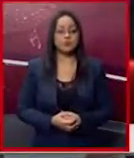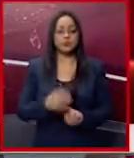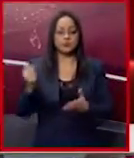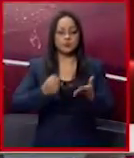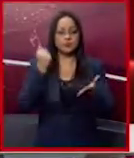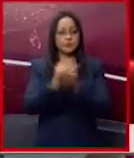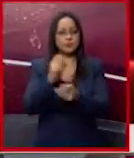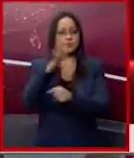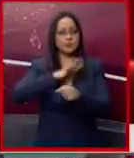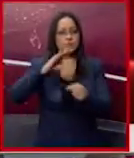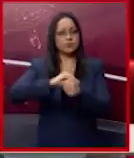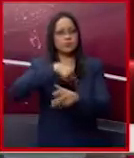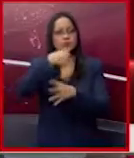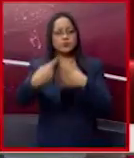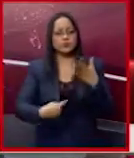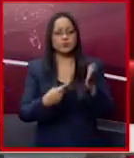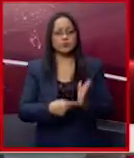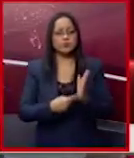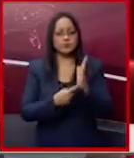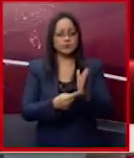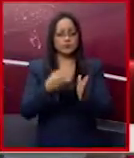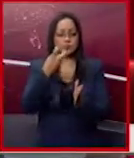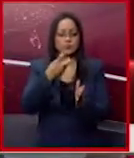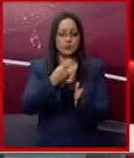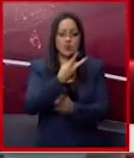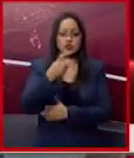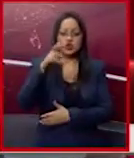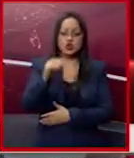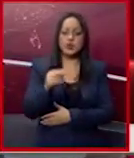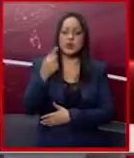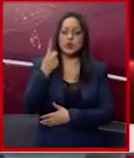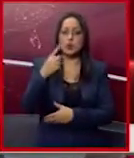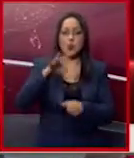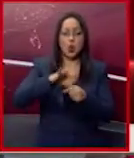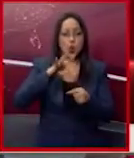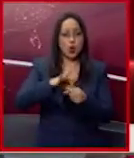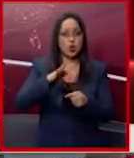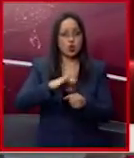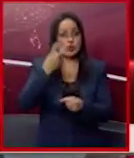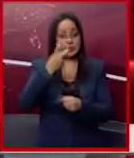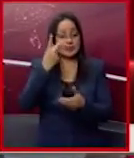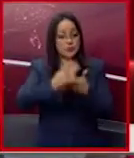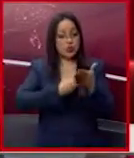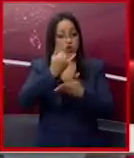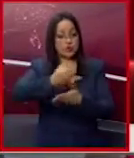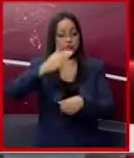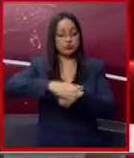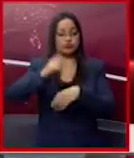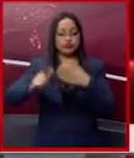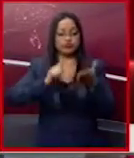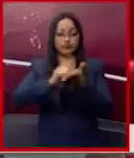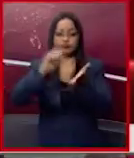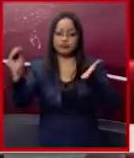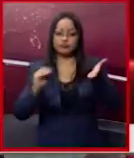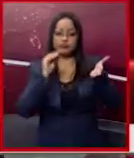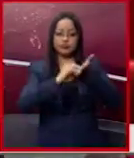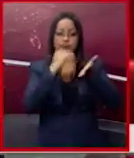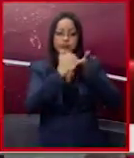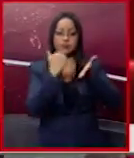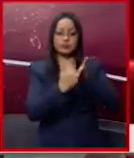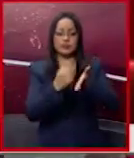Aprobado en lo general y en lo particular por 291 votos el proyecto de decreto por el que se adiciona el